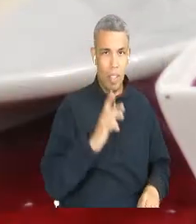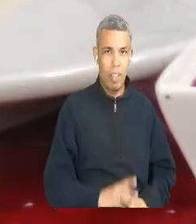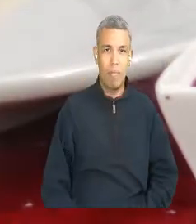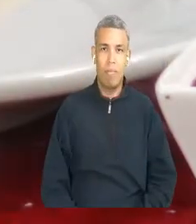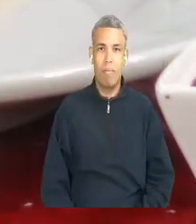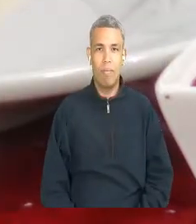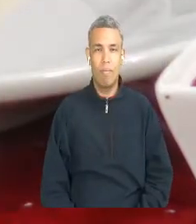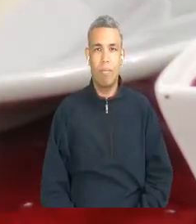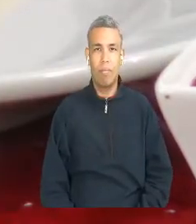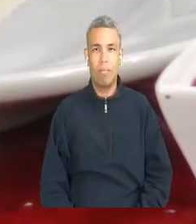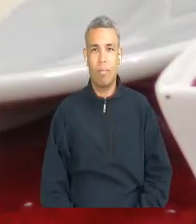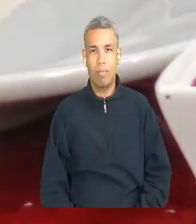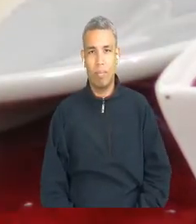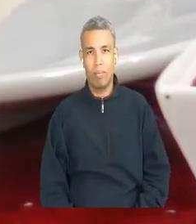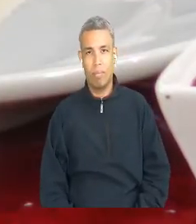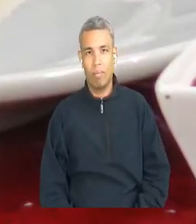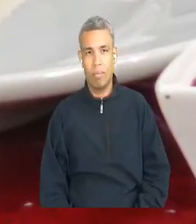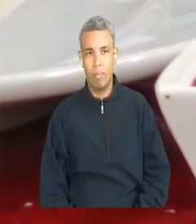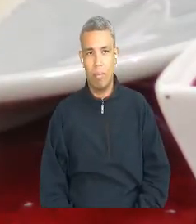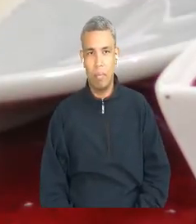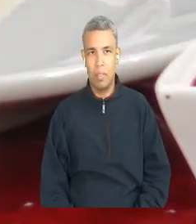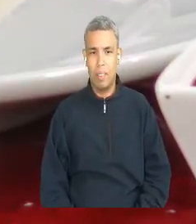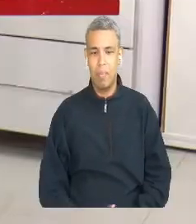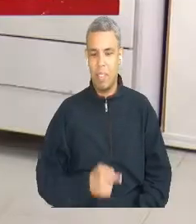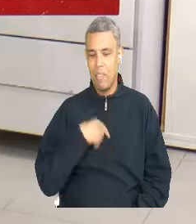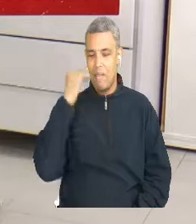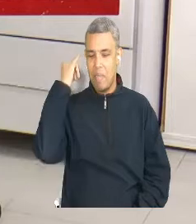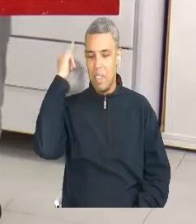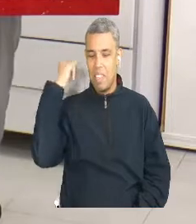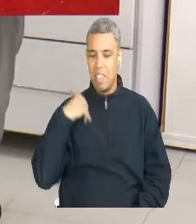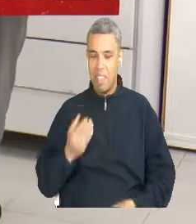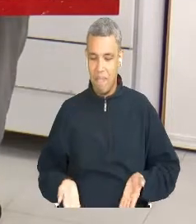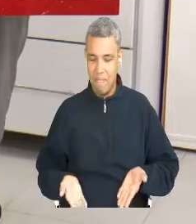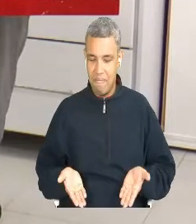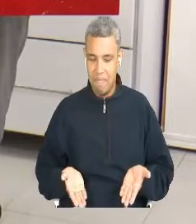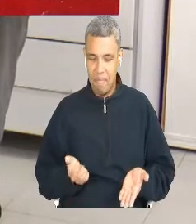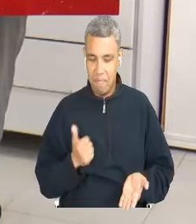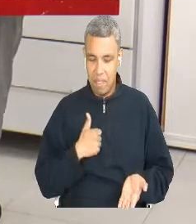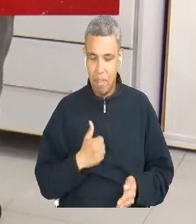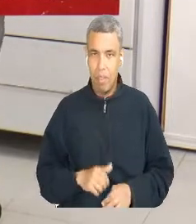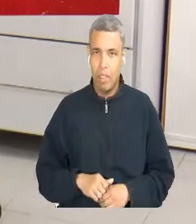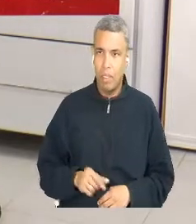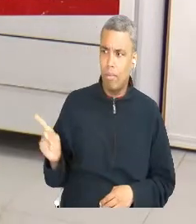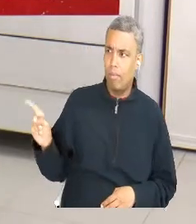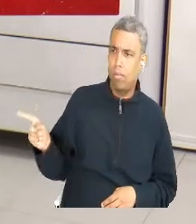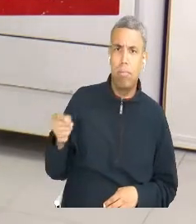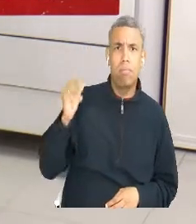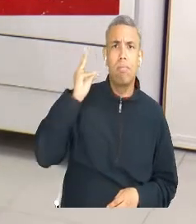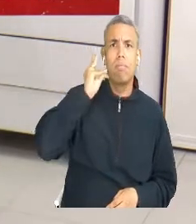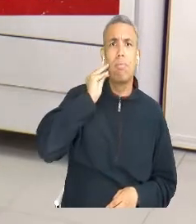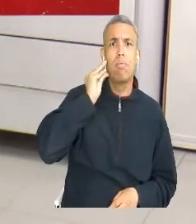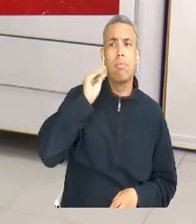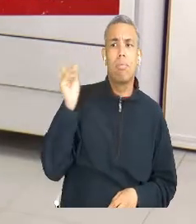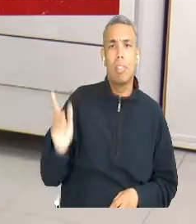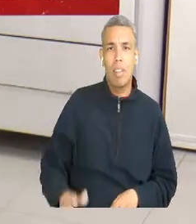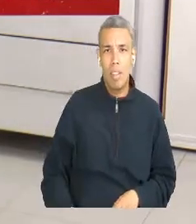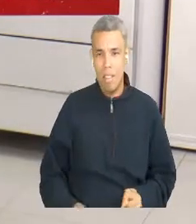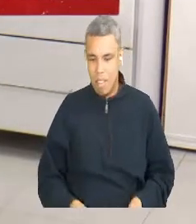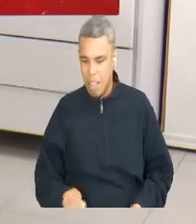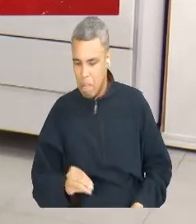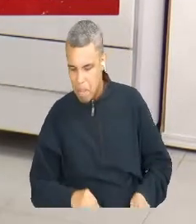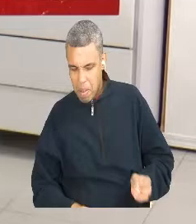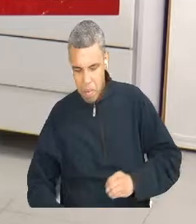Vamos a ver, estoy aquí como emparapetando la cuestión. Rochi se está puliendo en las presentaciones. Cada vez